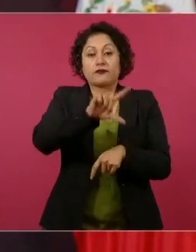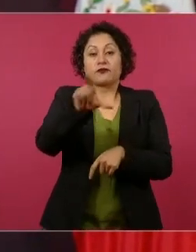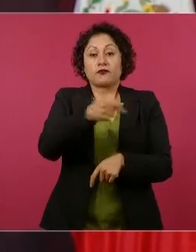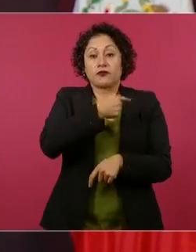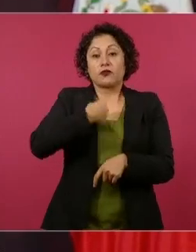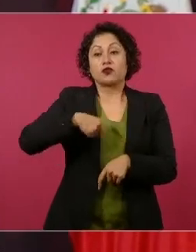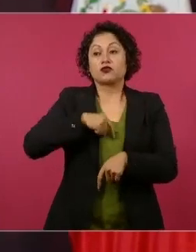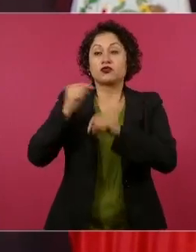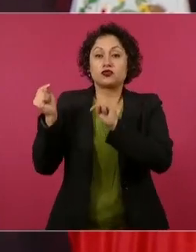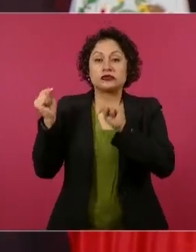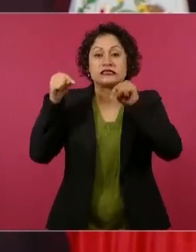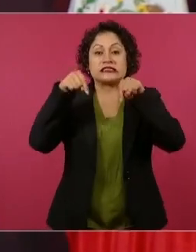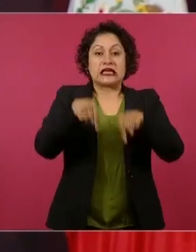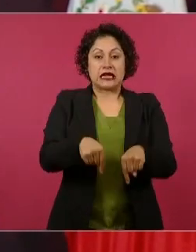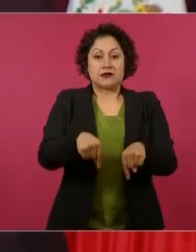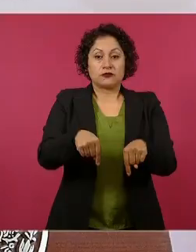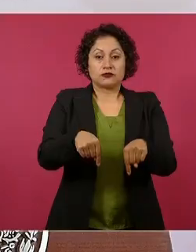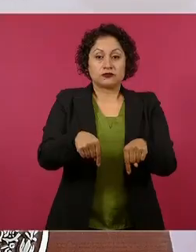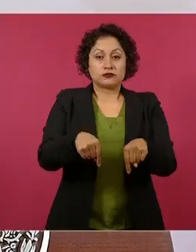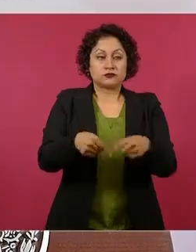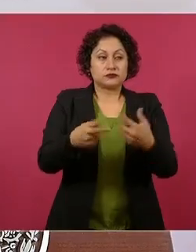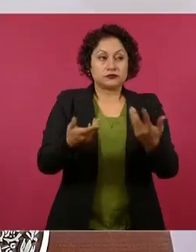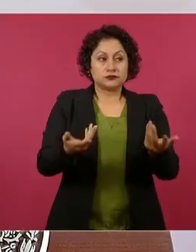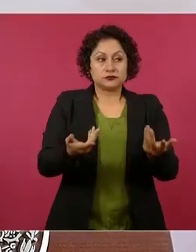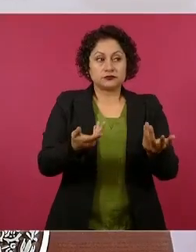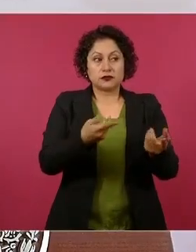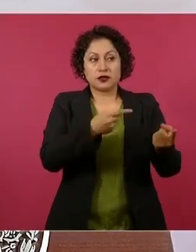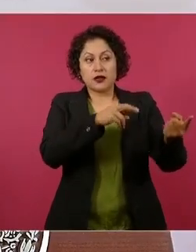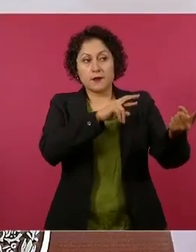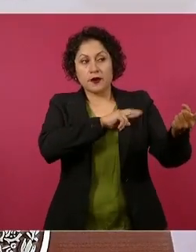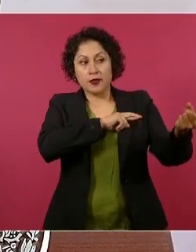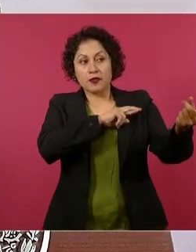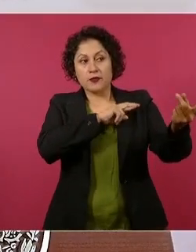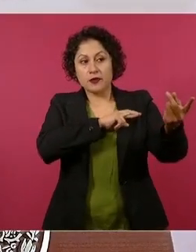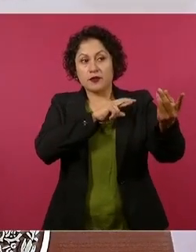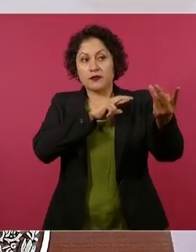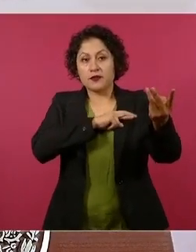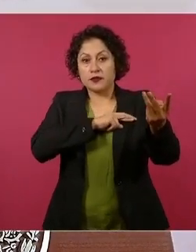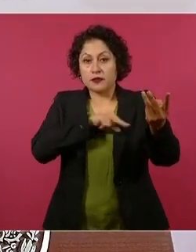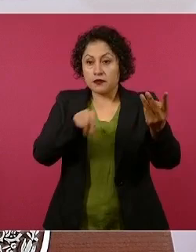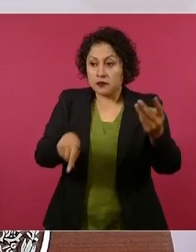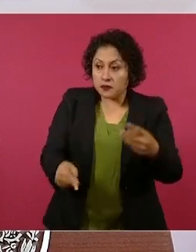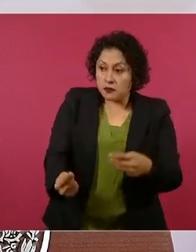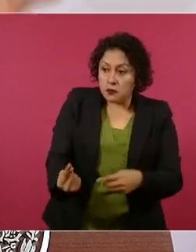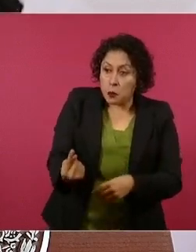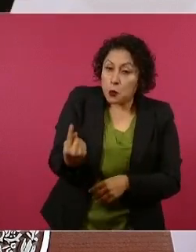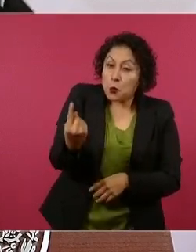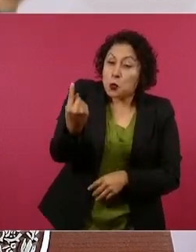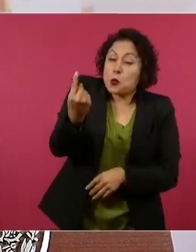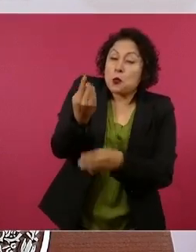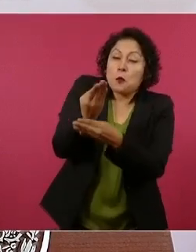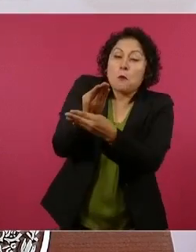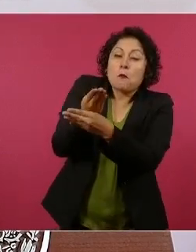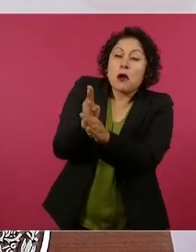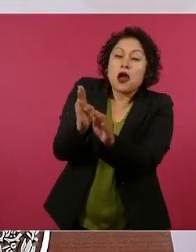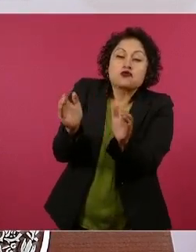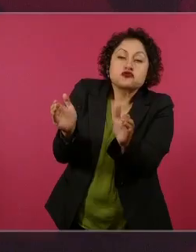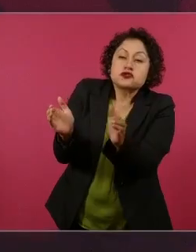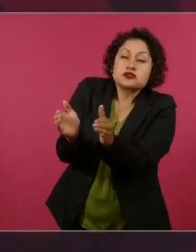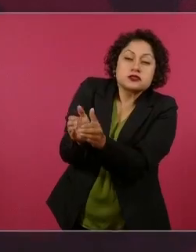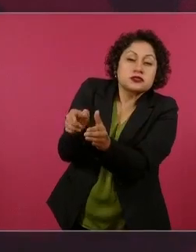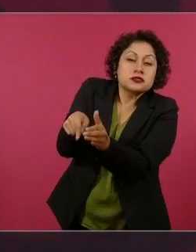llamado Bansefin, que la mayoría de la gente ni sabe que existía, porque realmente no existía, o